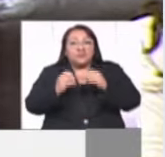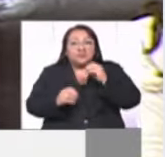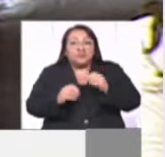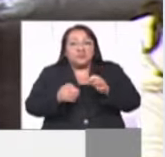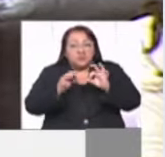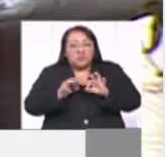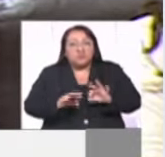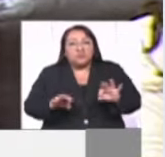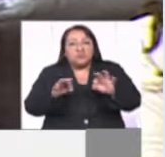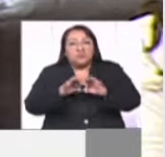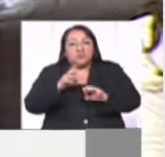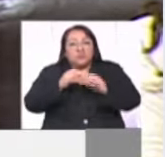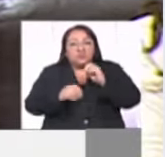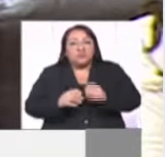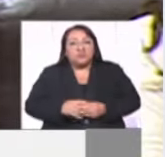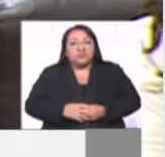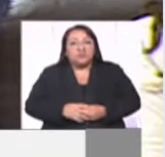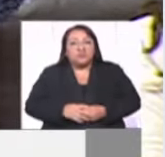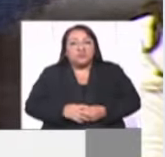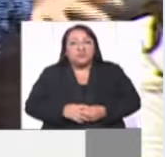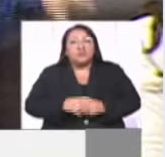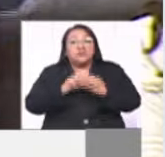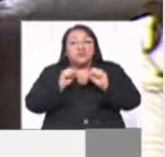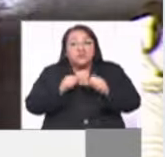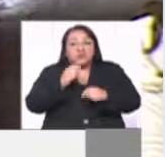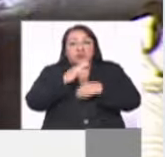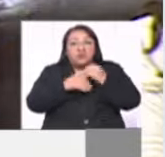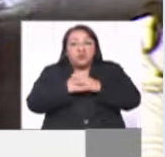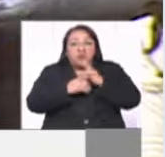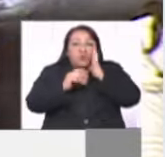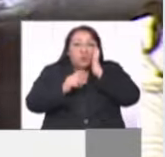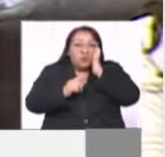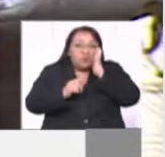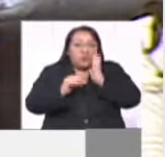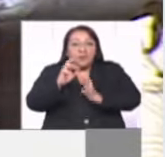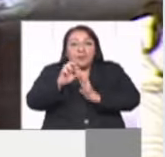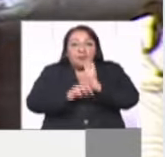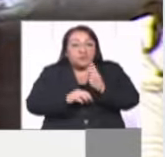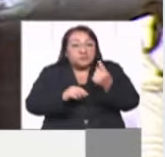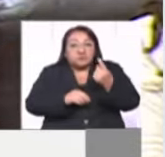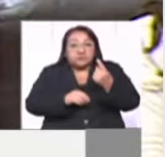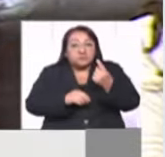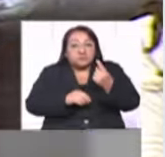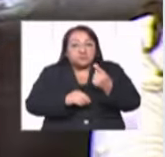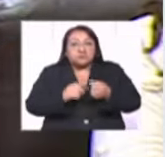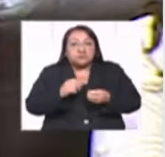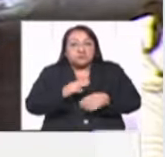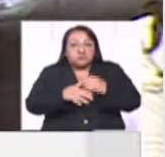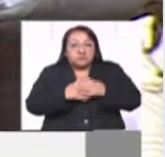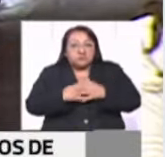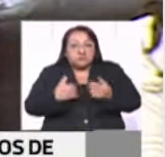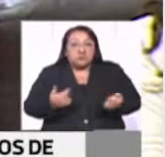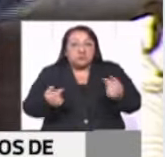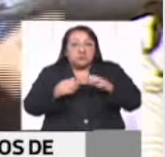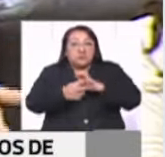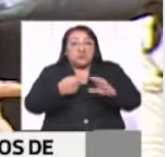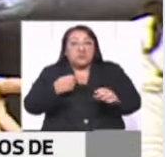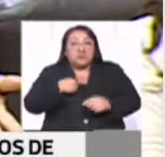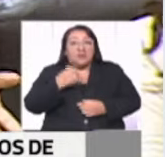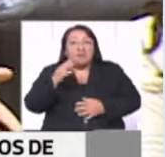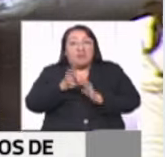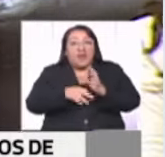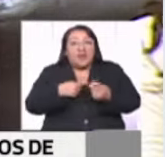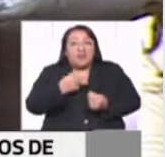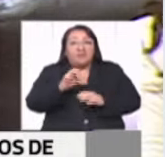definitiva? Una solución que sí abarque a todos, no a los que están en planilla nada más. Porque los que vamos a retirar son los que estamos en